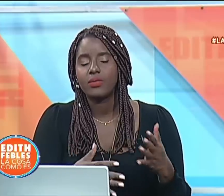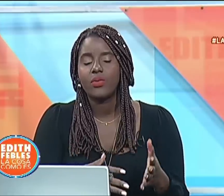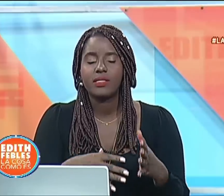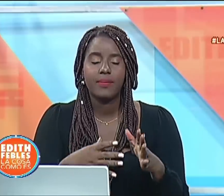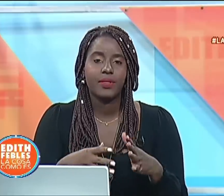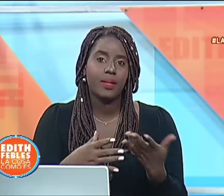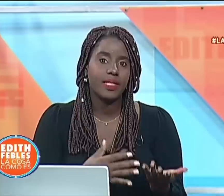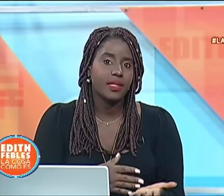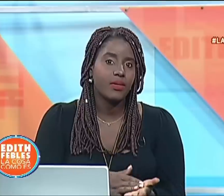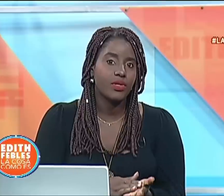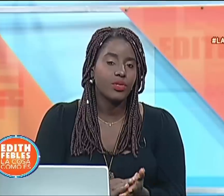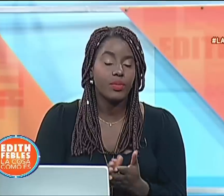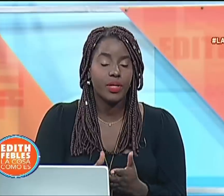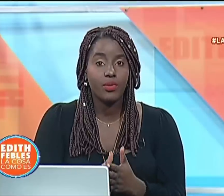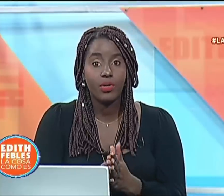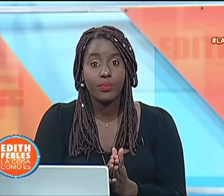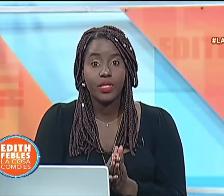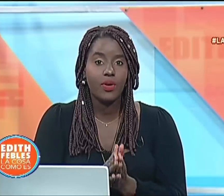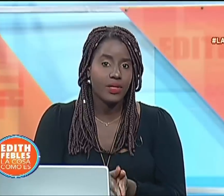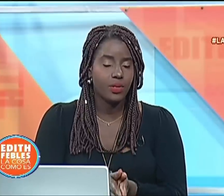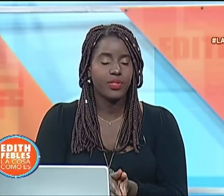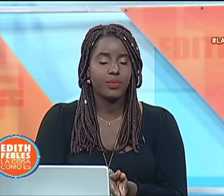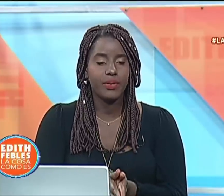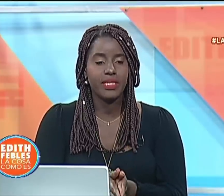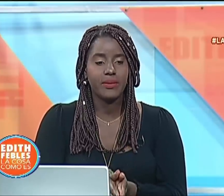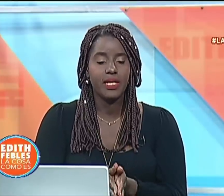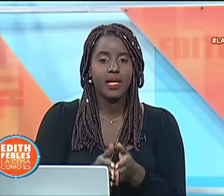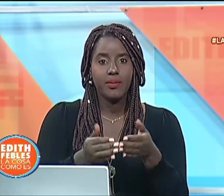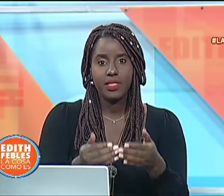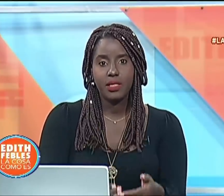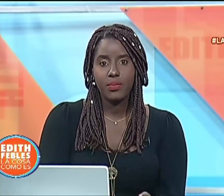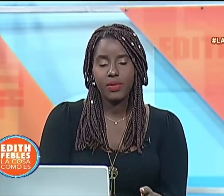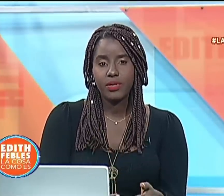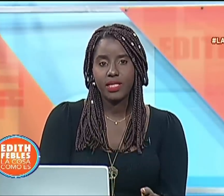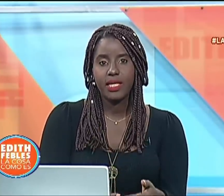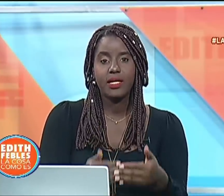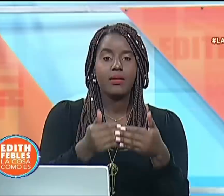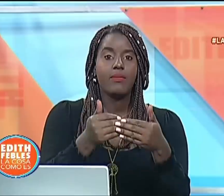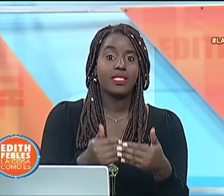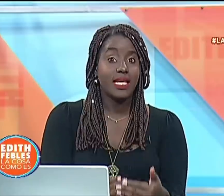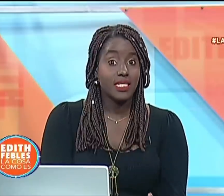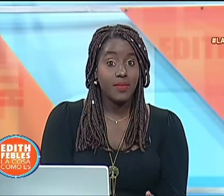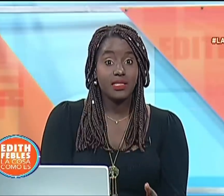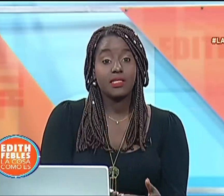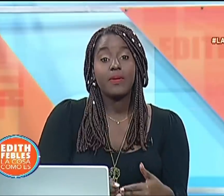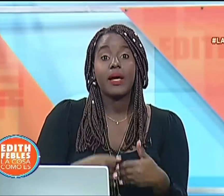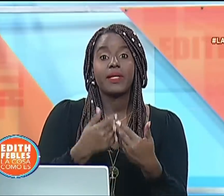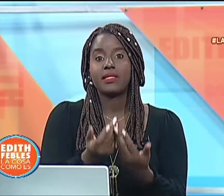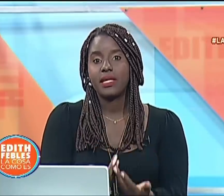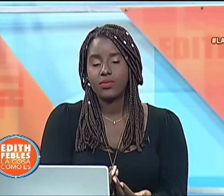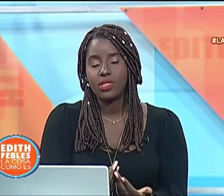ante un juez y le pide una medida de coerción, por ejemplo, cuando pide 1 año de prisión preventiva, el Ministerio Público tiene 6 meses